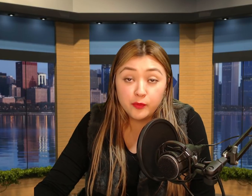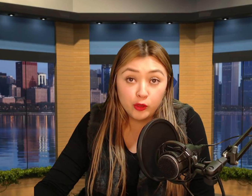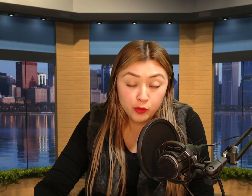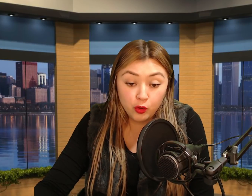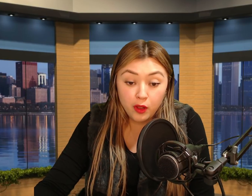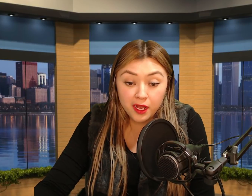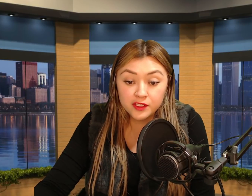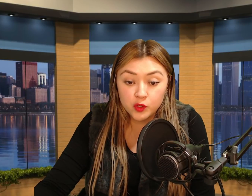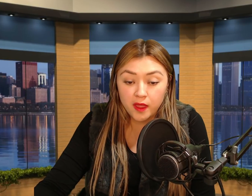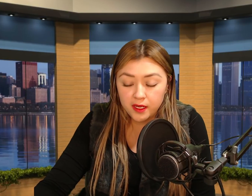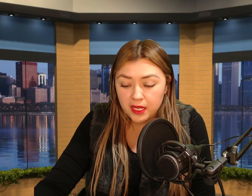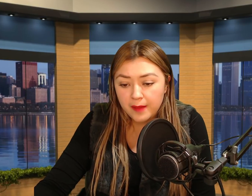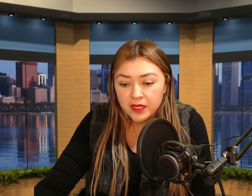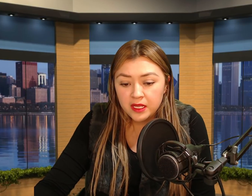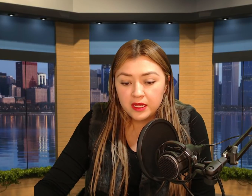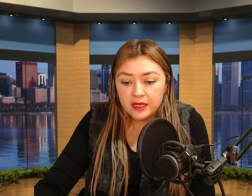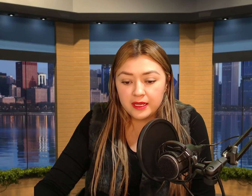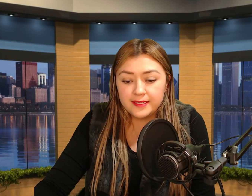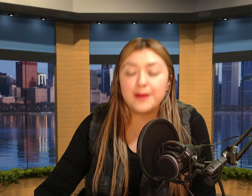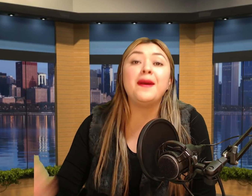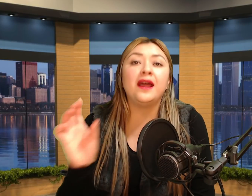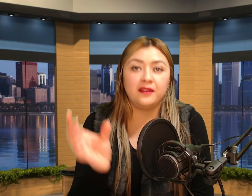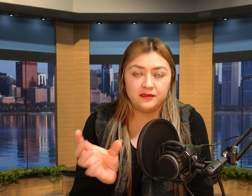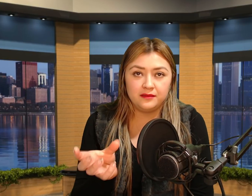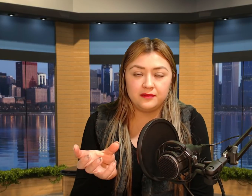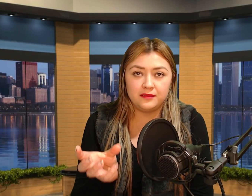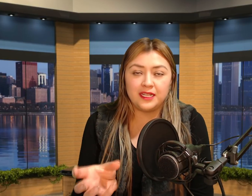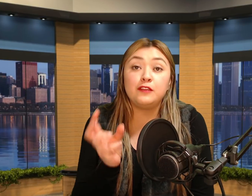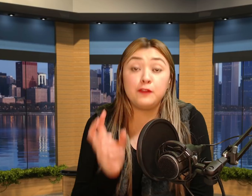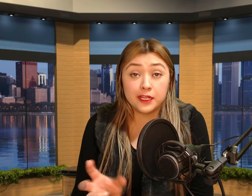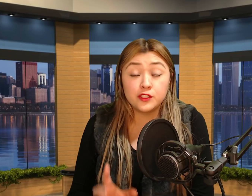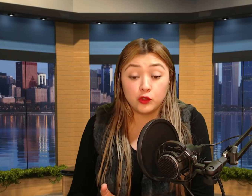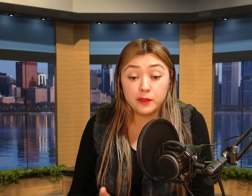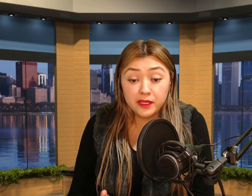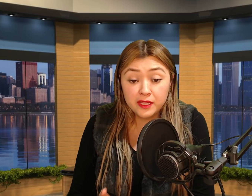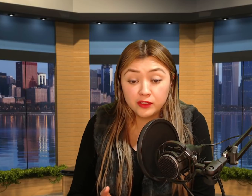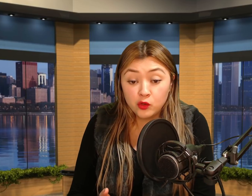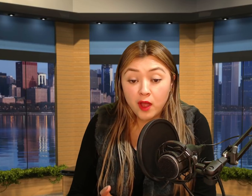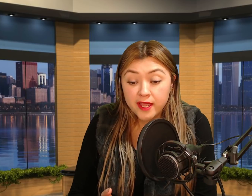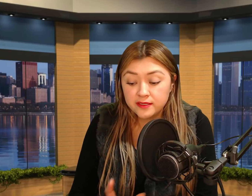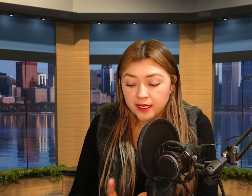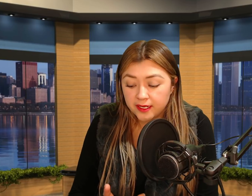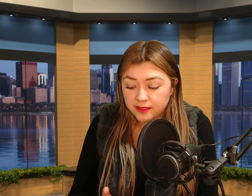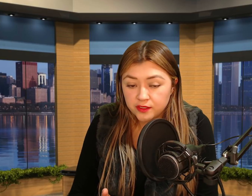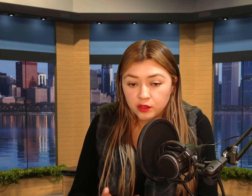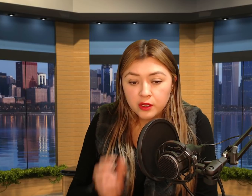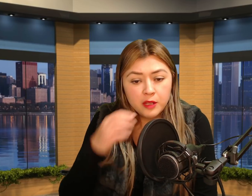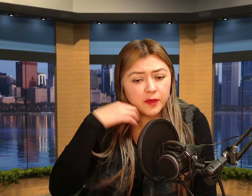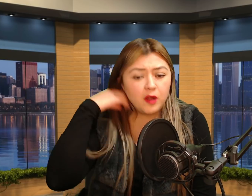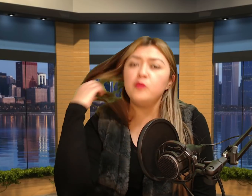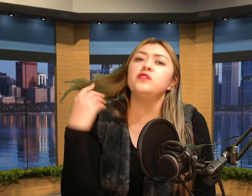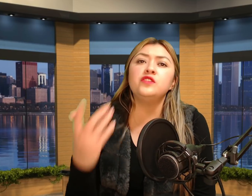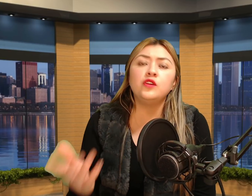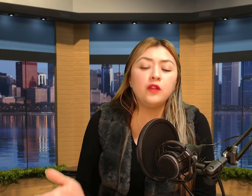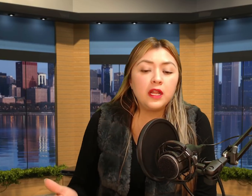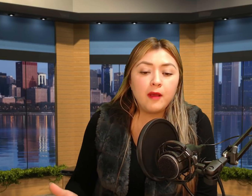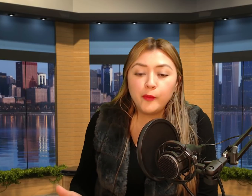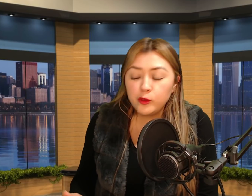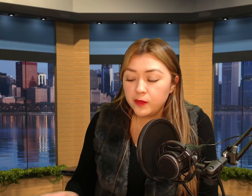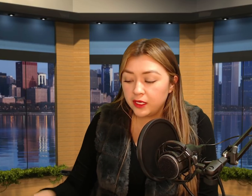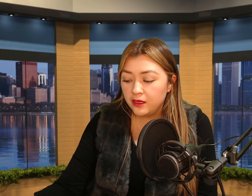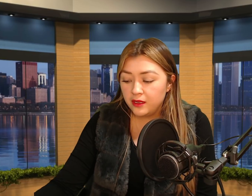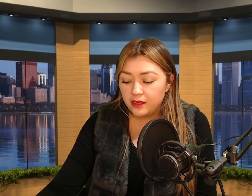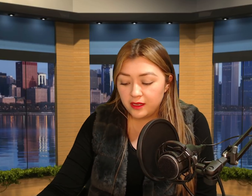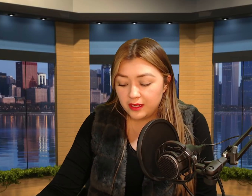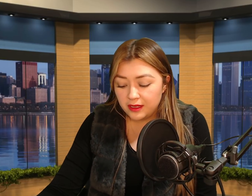ine si prohibió a la ciudadanía llamar ratificación de mandato a este ejercicio pero la oposición no le va a